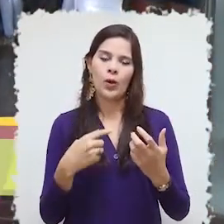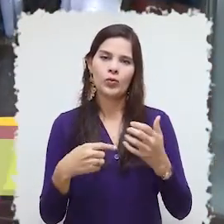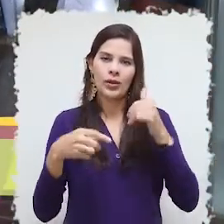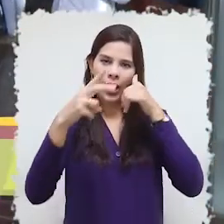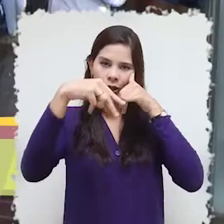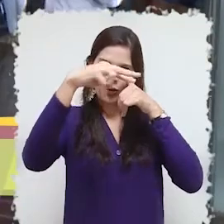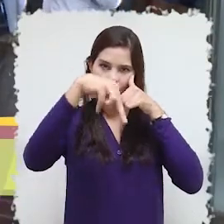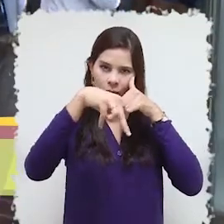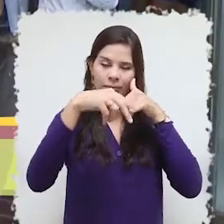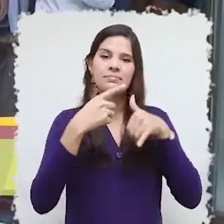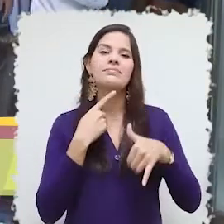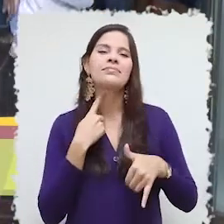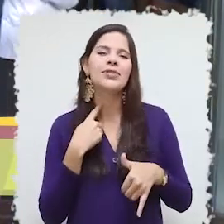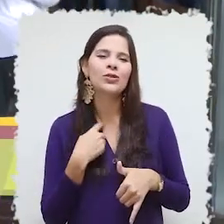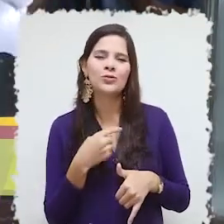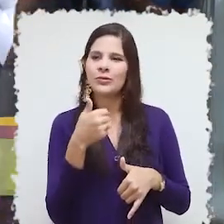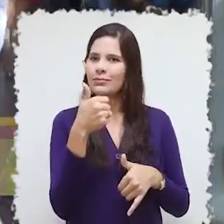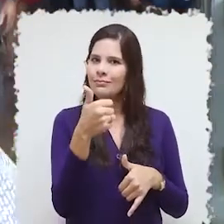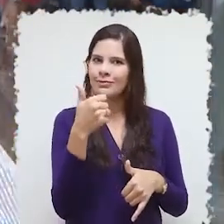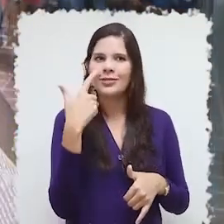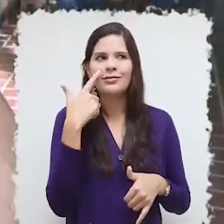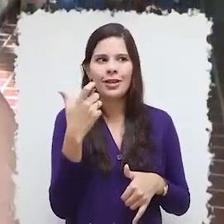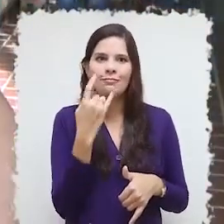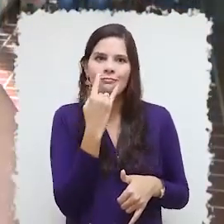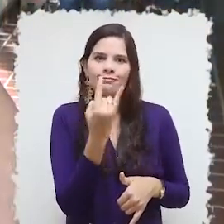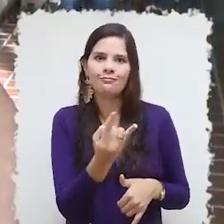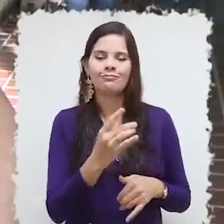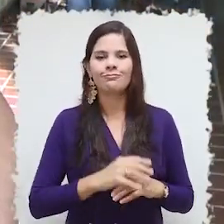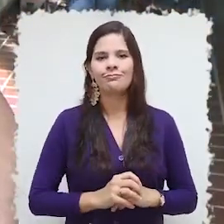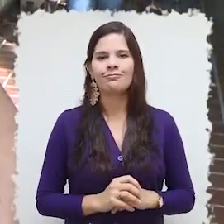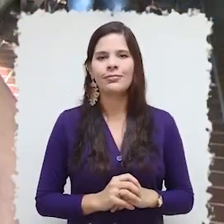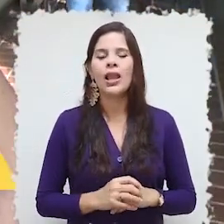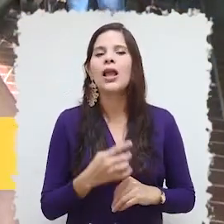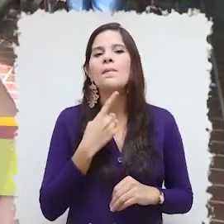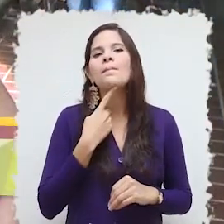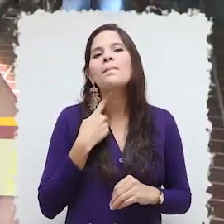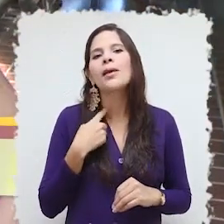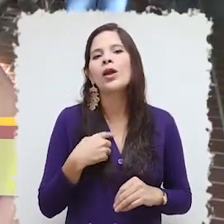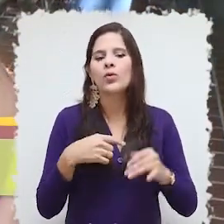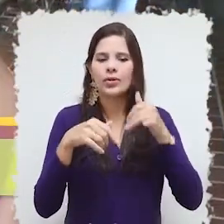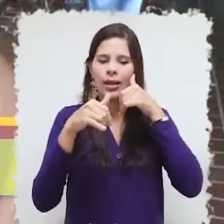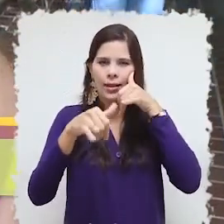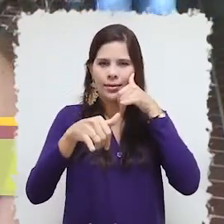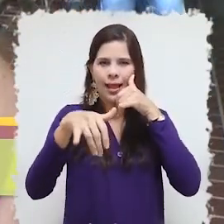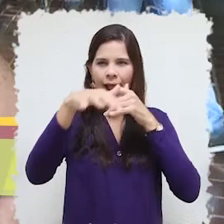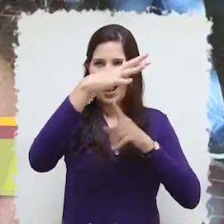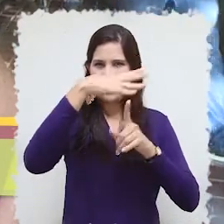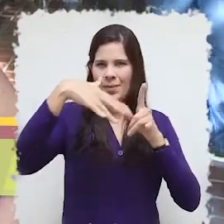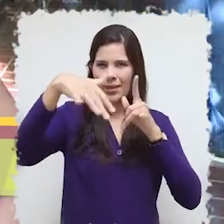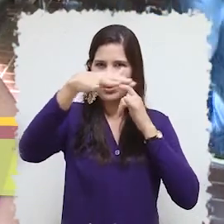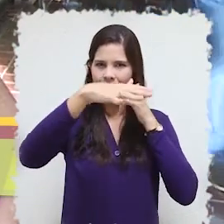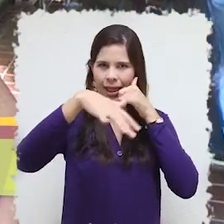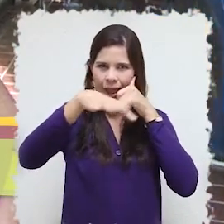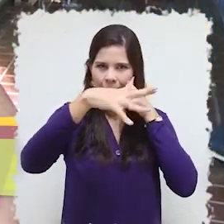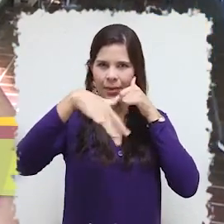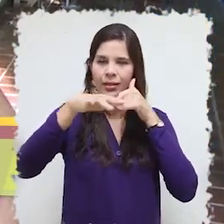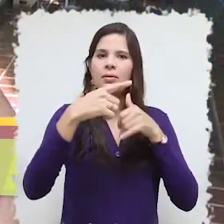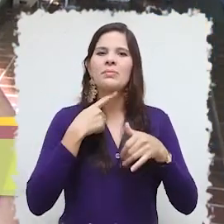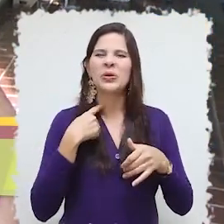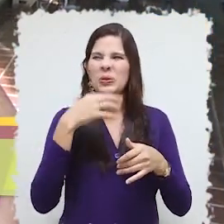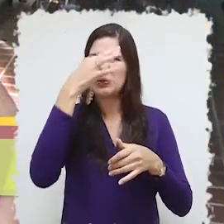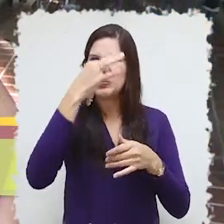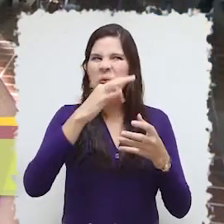antropología, ya que me gusta mucho esta ciencia. La ingeniería ambiental me gusta porque es como una manera de salvar el mundo de